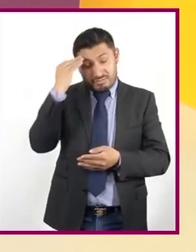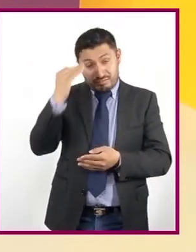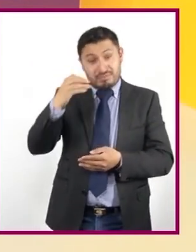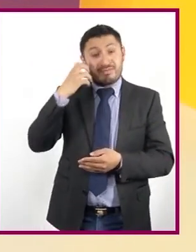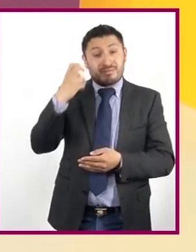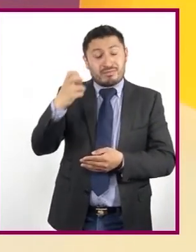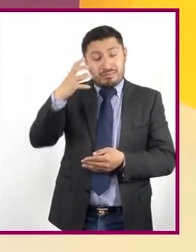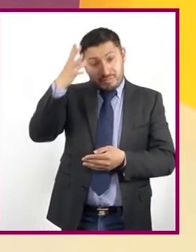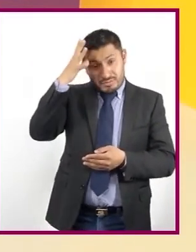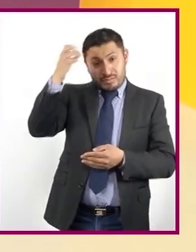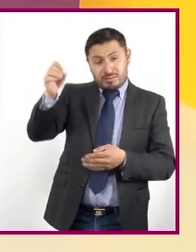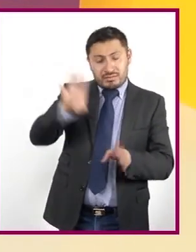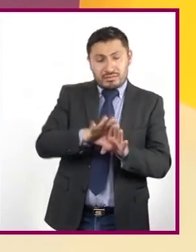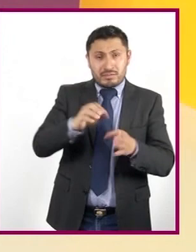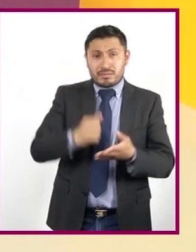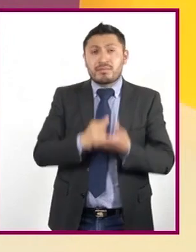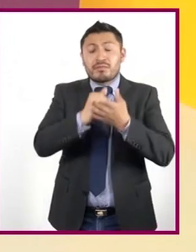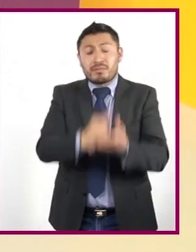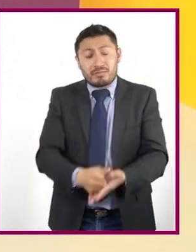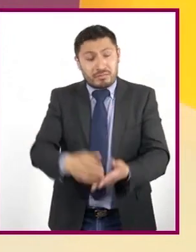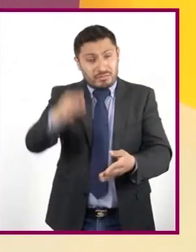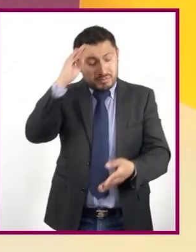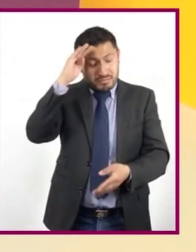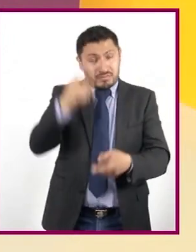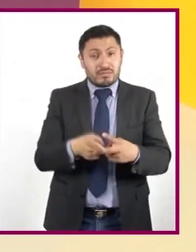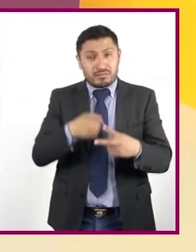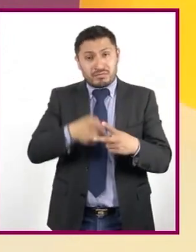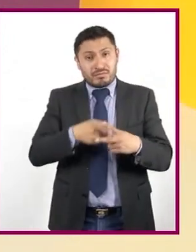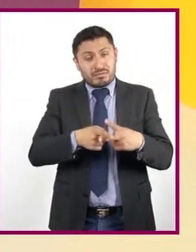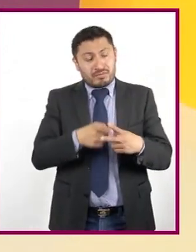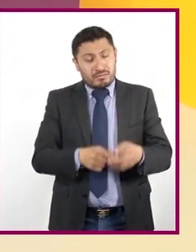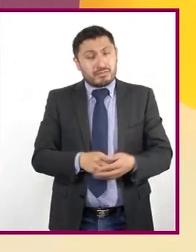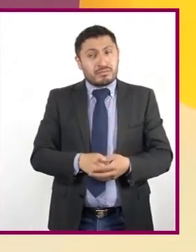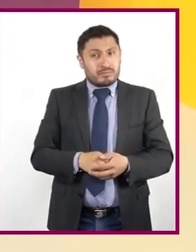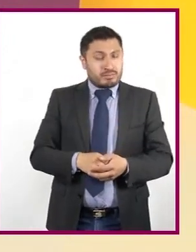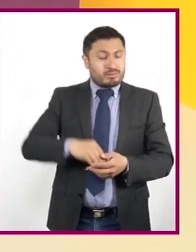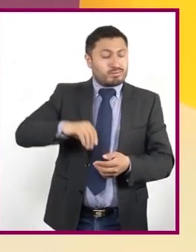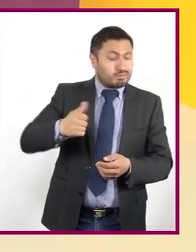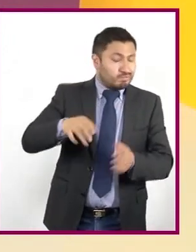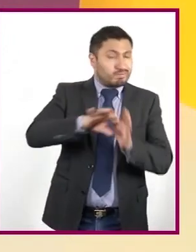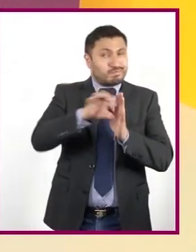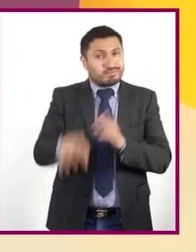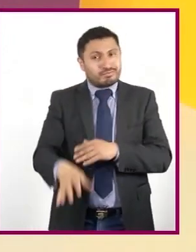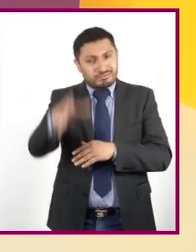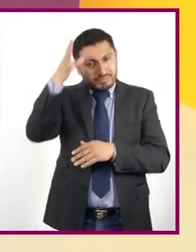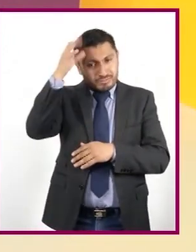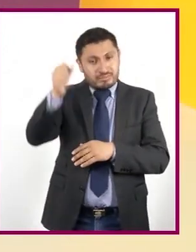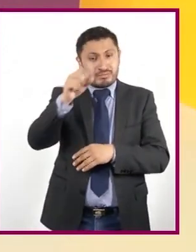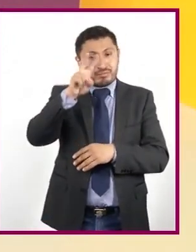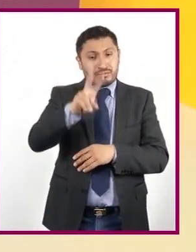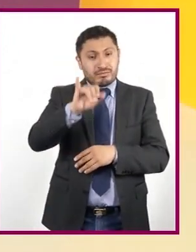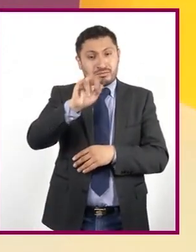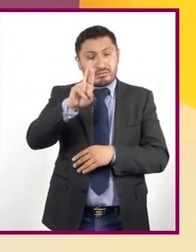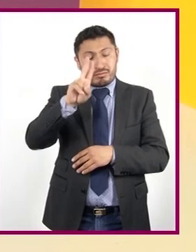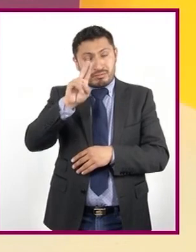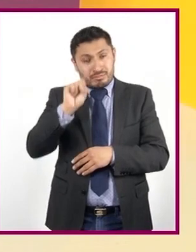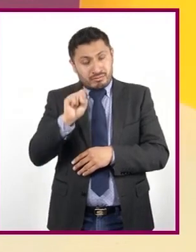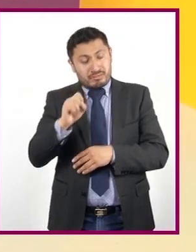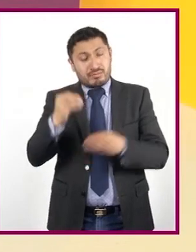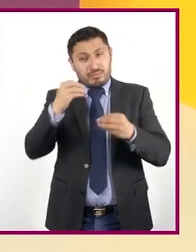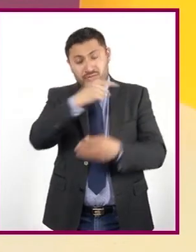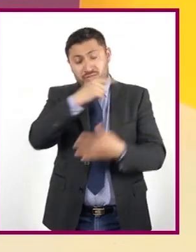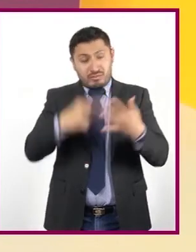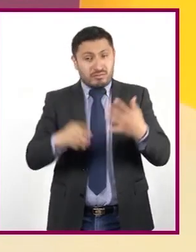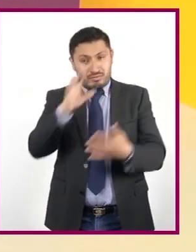este concepto permitió enriquecer el pensamiento matemático. Otro ejemplo es el concepto de virus. En muchas